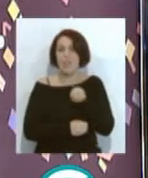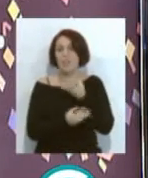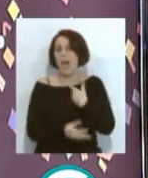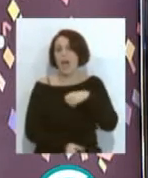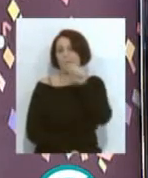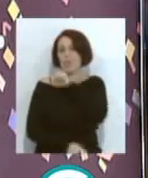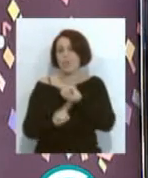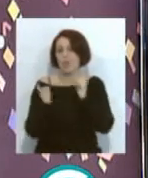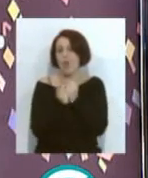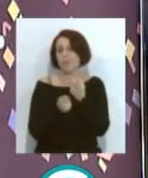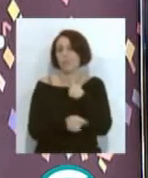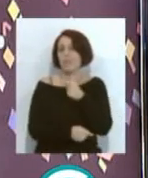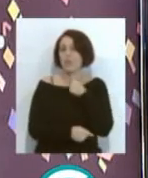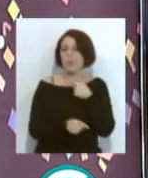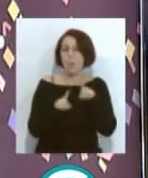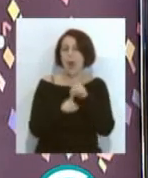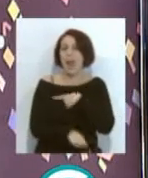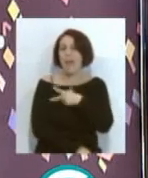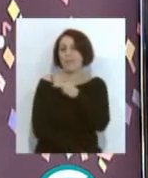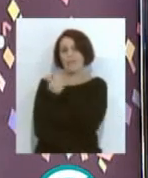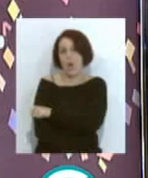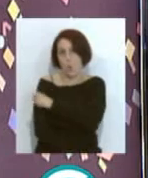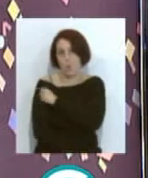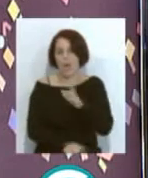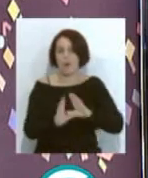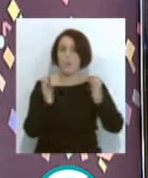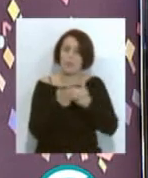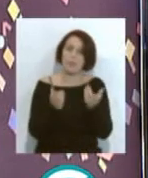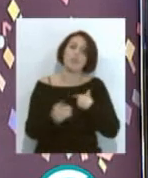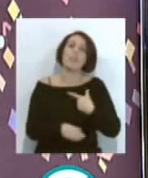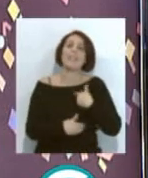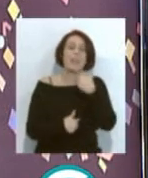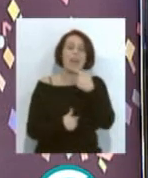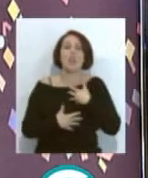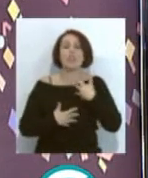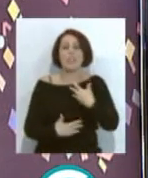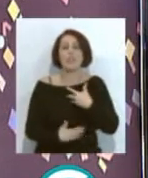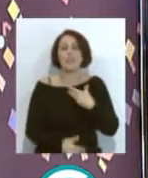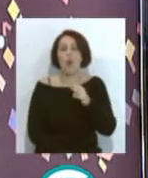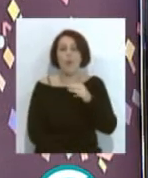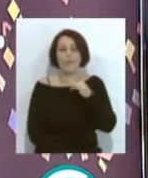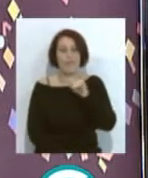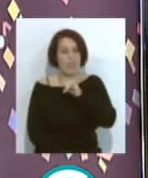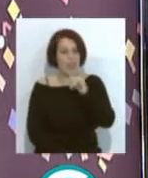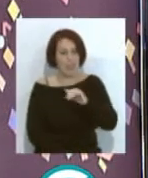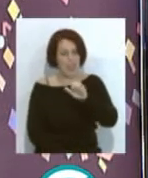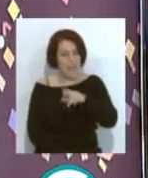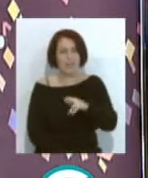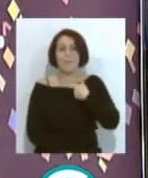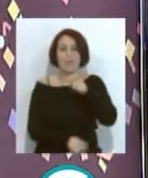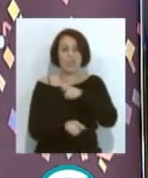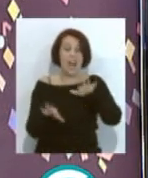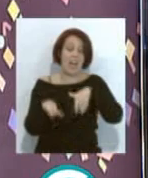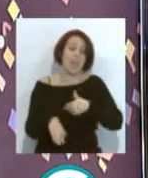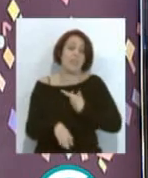forma de vacunas. Su particular agrupación, lo siento, Pfizer, no todo el mundo puede ser de Cádiz, ya ha compartido